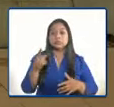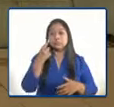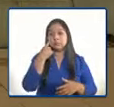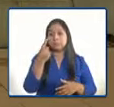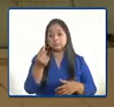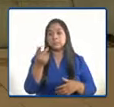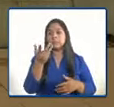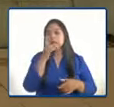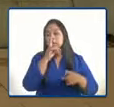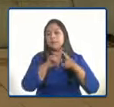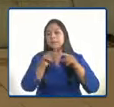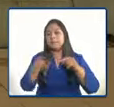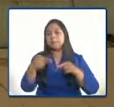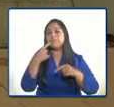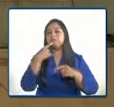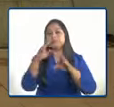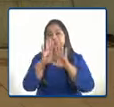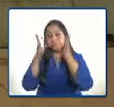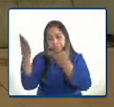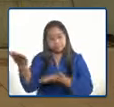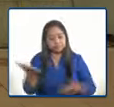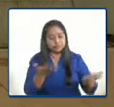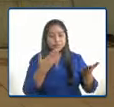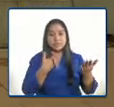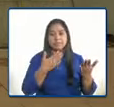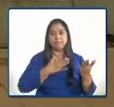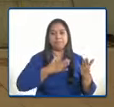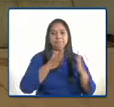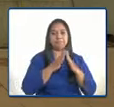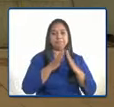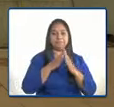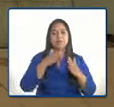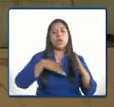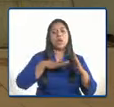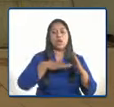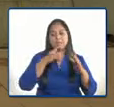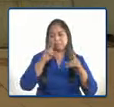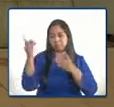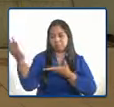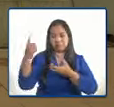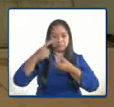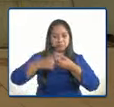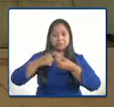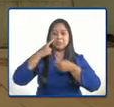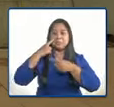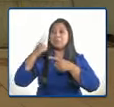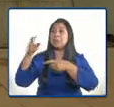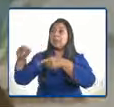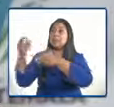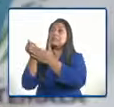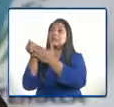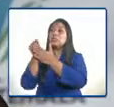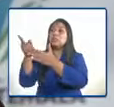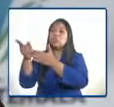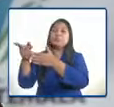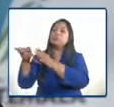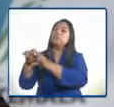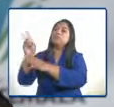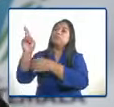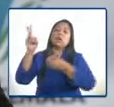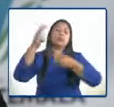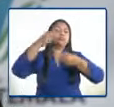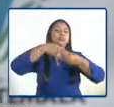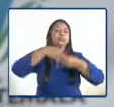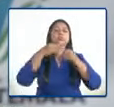poderles abrir sus hogares a los niños, niñas de la Secretaría de Bienestar Social que están institucionalizados y que esa debería de ser